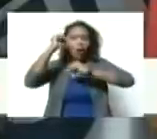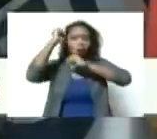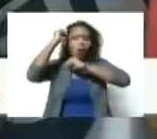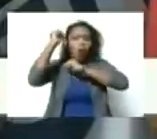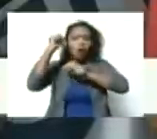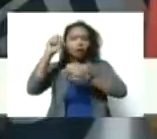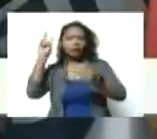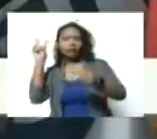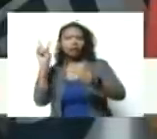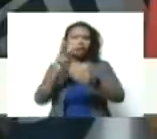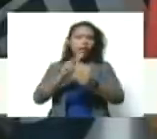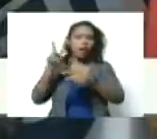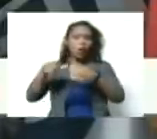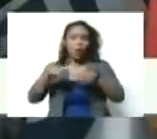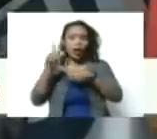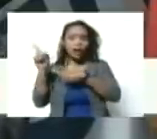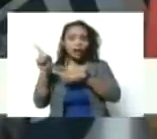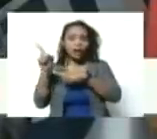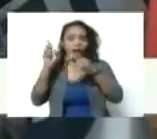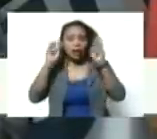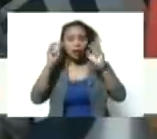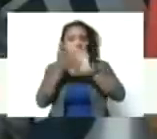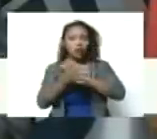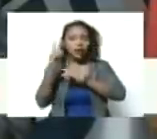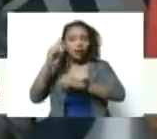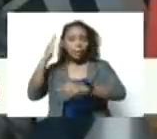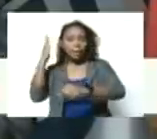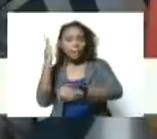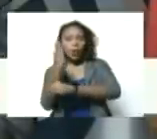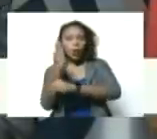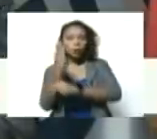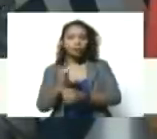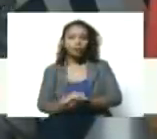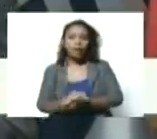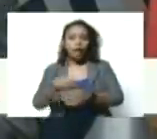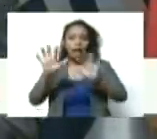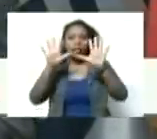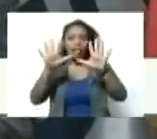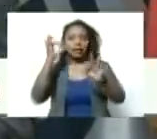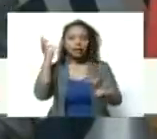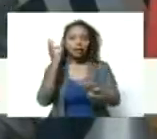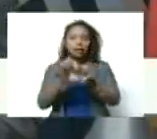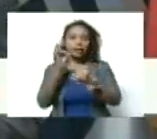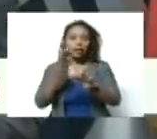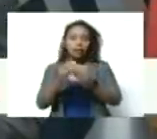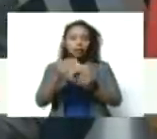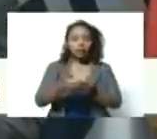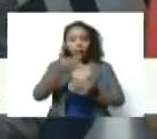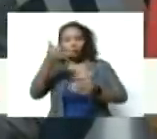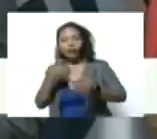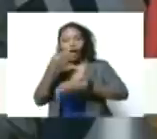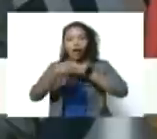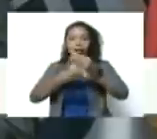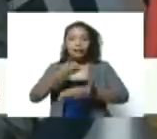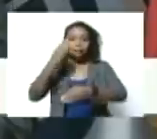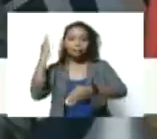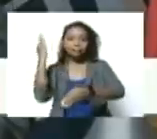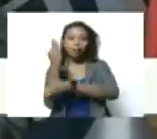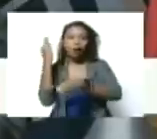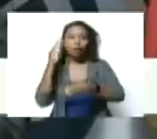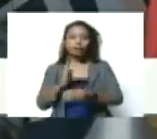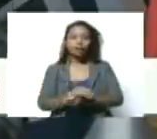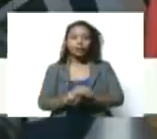la zona. Por este caso fue condenado el 10 de septiembre, tras admitir los hechos,